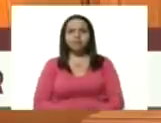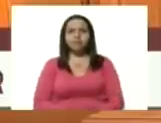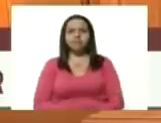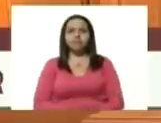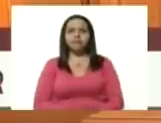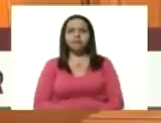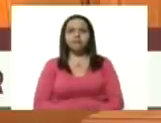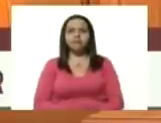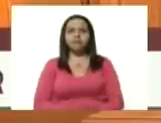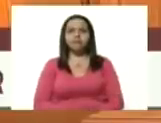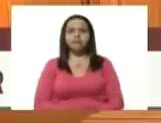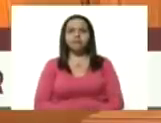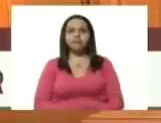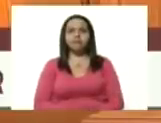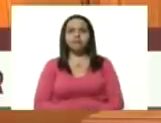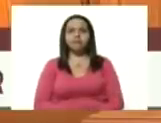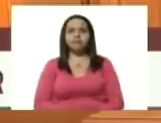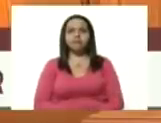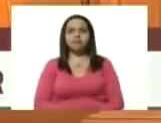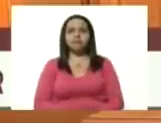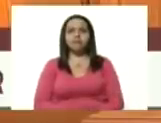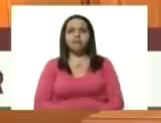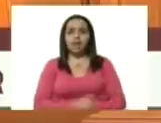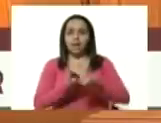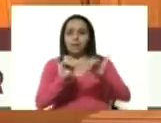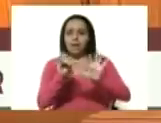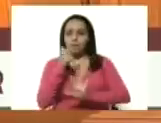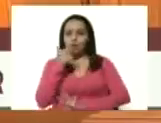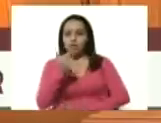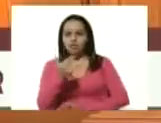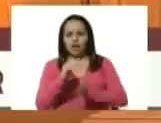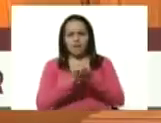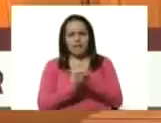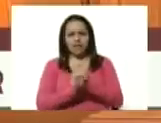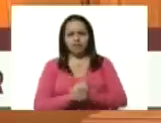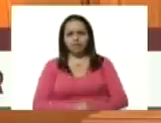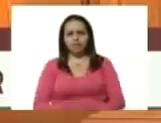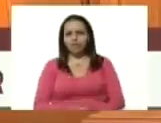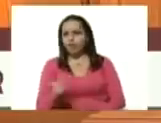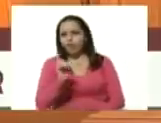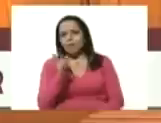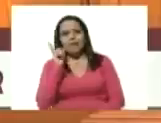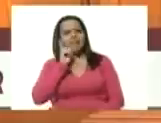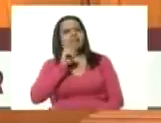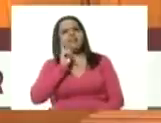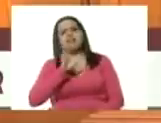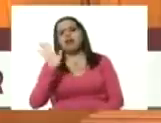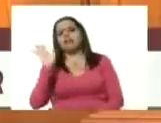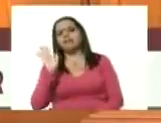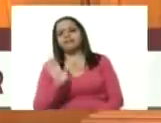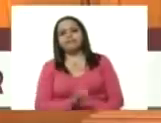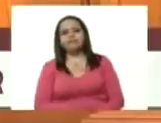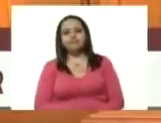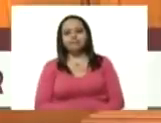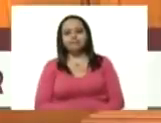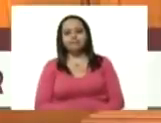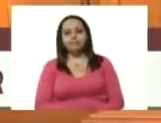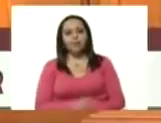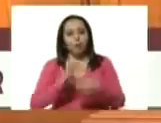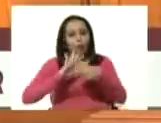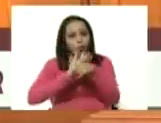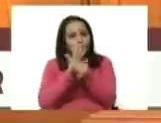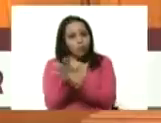Y como dice un amigo mío, no es mamadre gallo. El